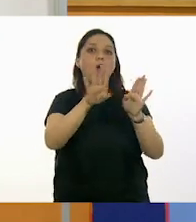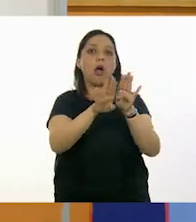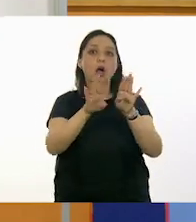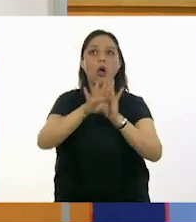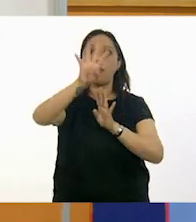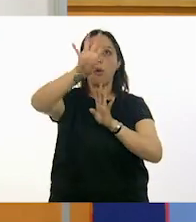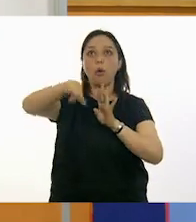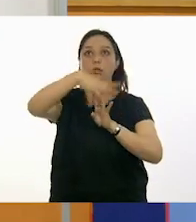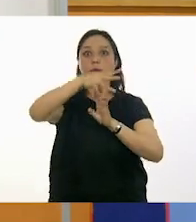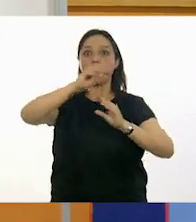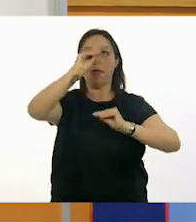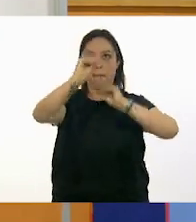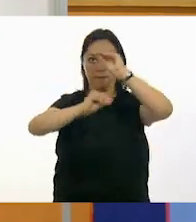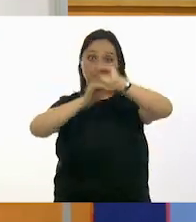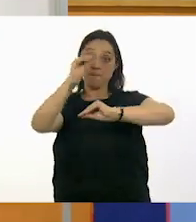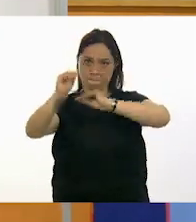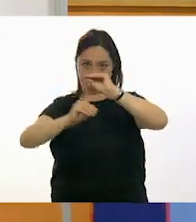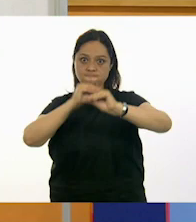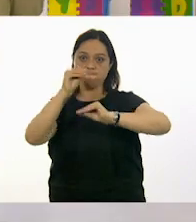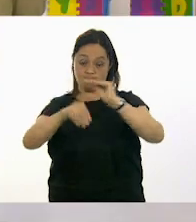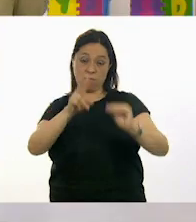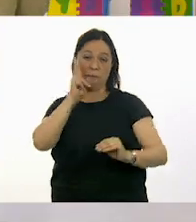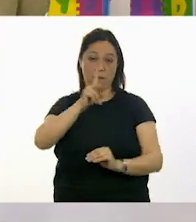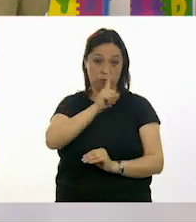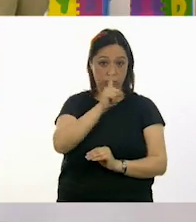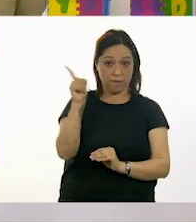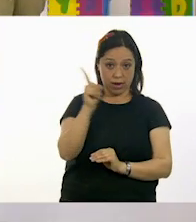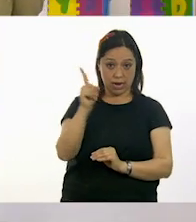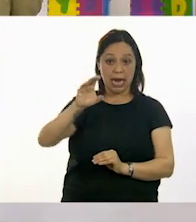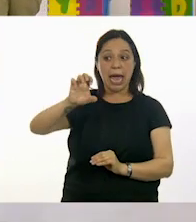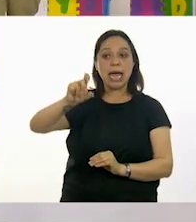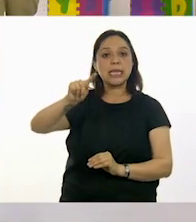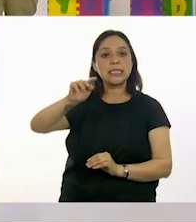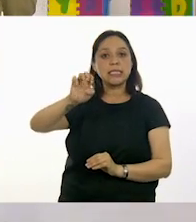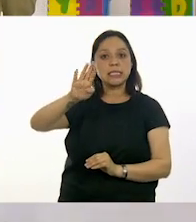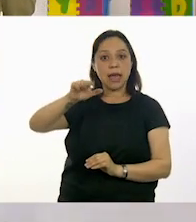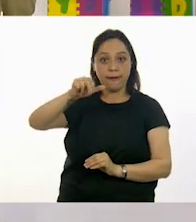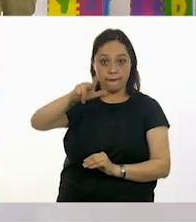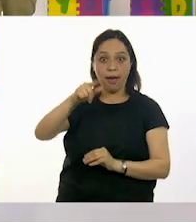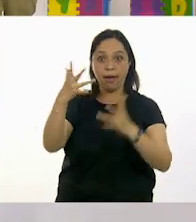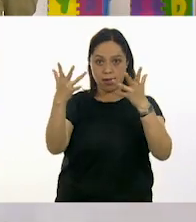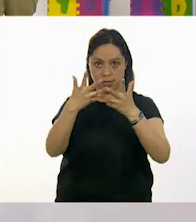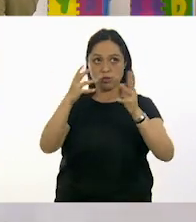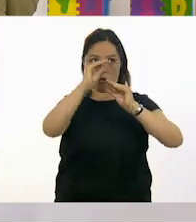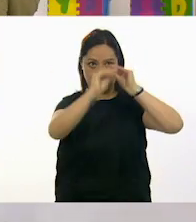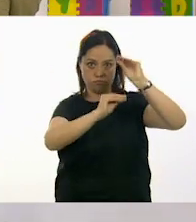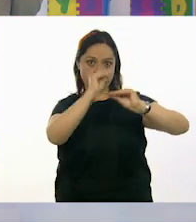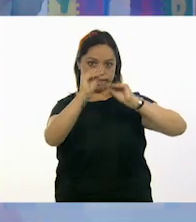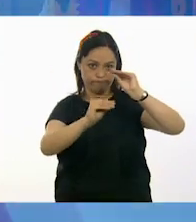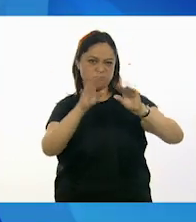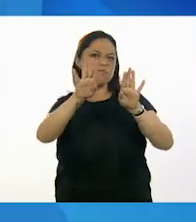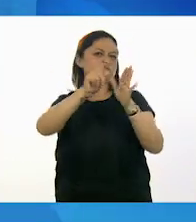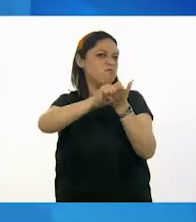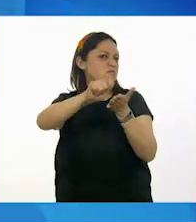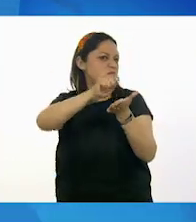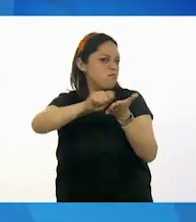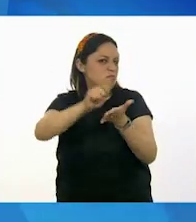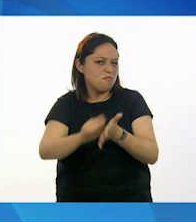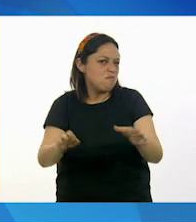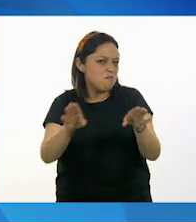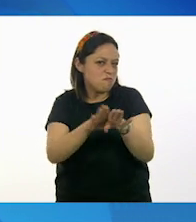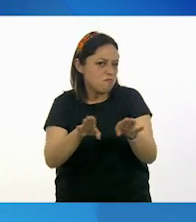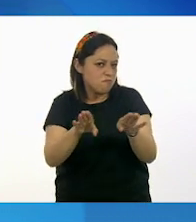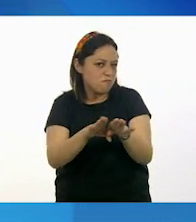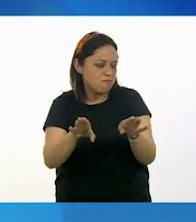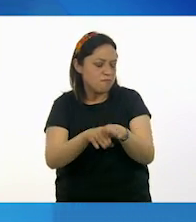tabla de doble entrada. Vamos a ver cómo la acomodó. A ver, vamos a ayudarle a Esteban. Vamos a ver. ¿Cómo escribió toda esa información? Muy